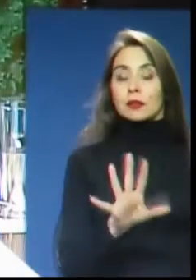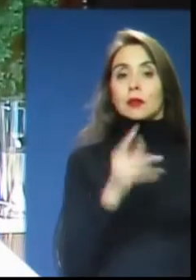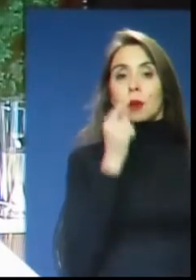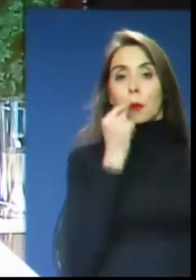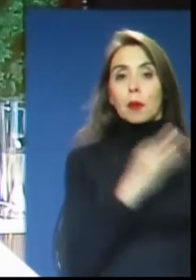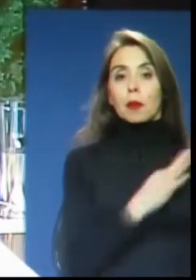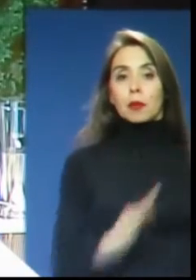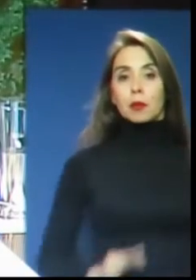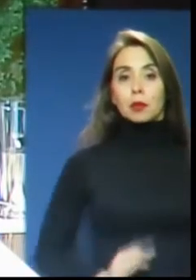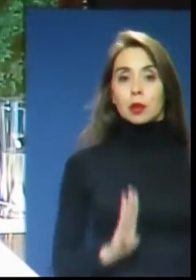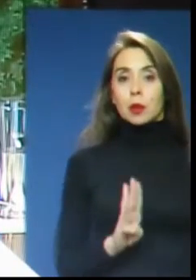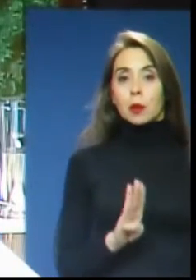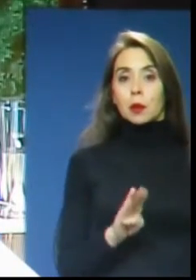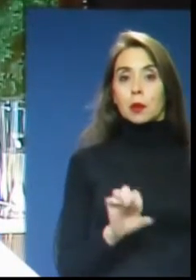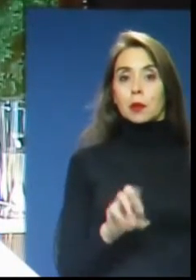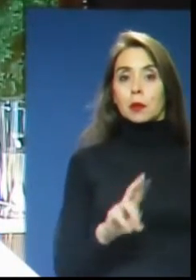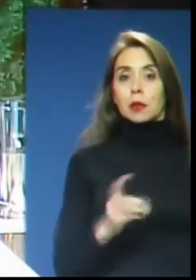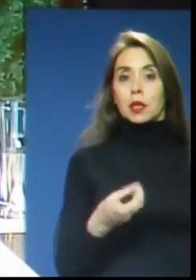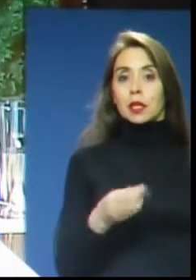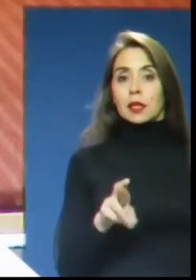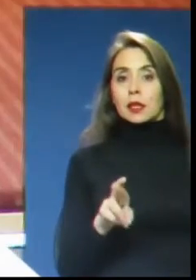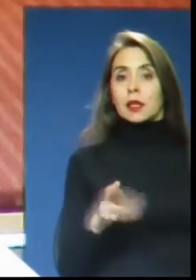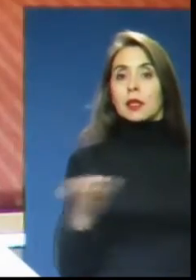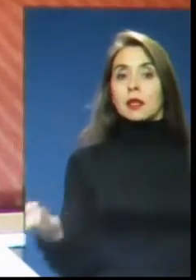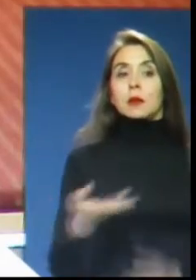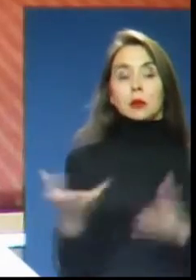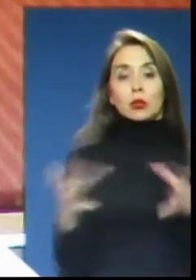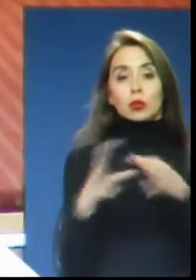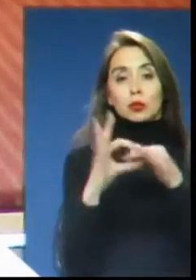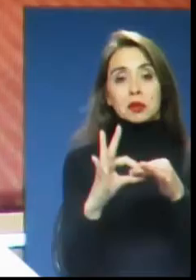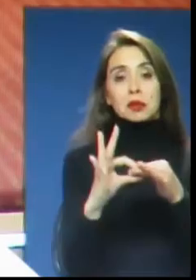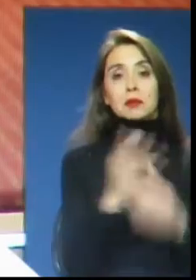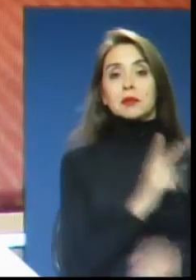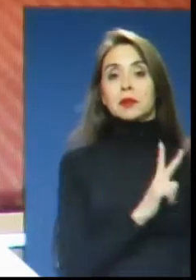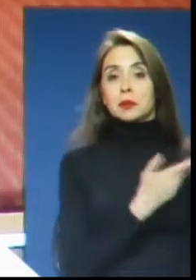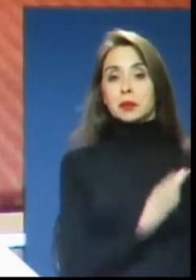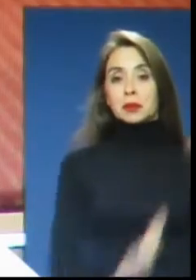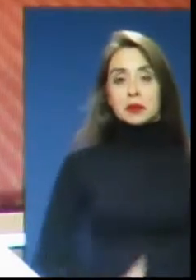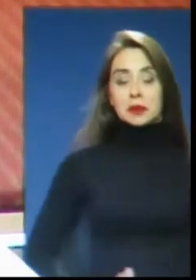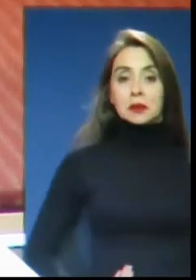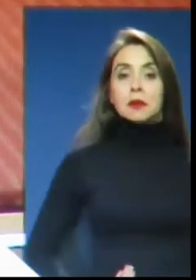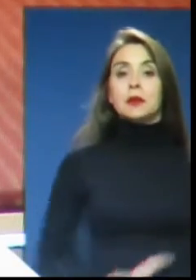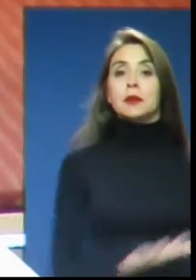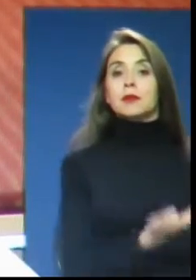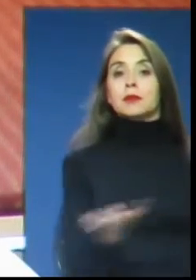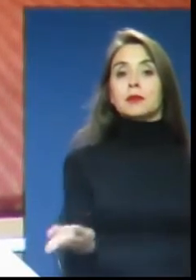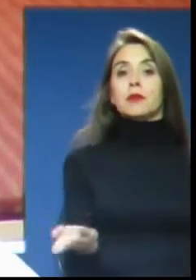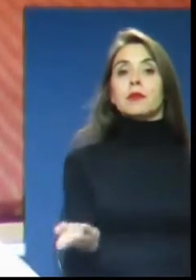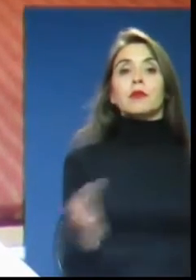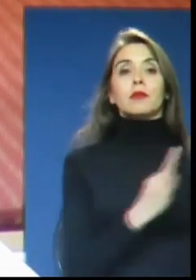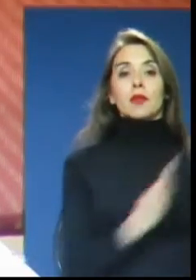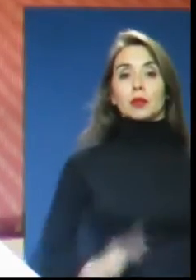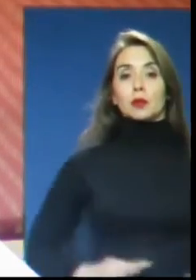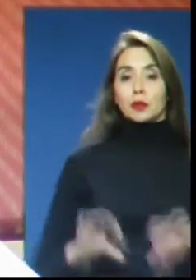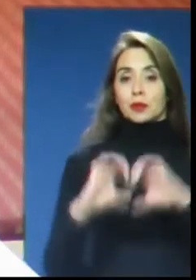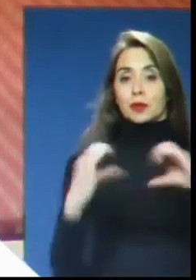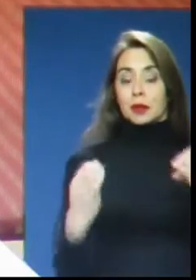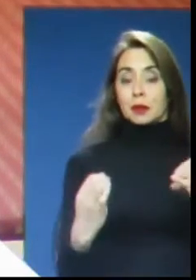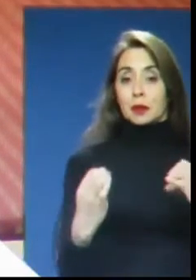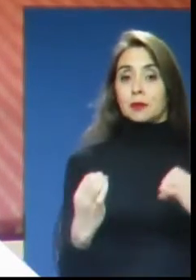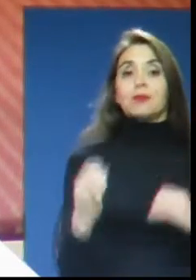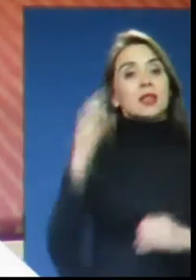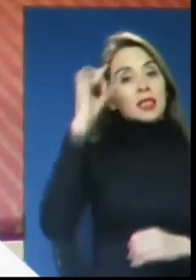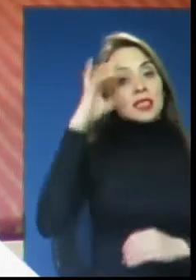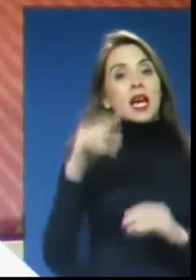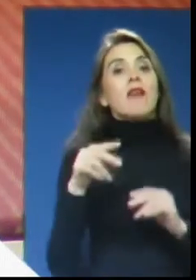Diputado Berger, tiene la palabra. Muchas gracias, señor presidente. Señor presidente, honorable Cámara. Como es sabido, dentro de